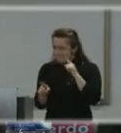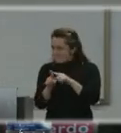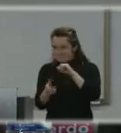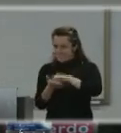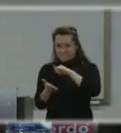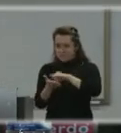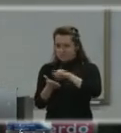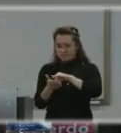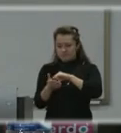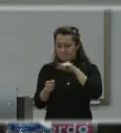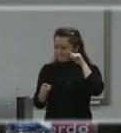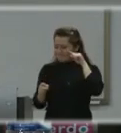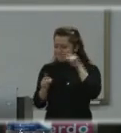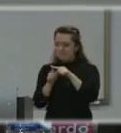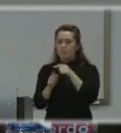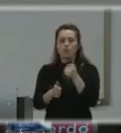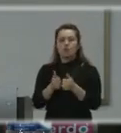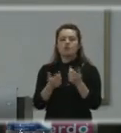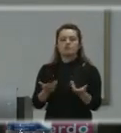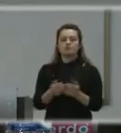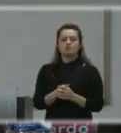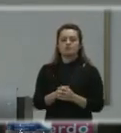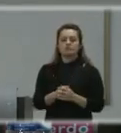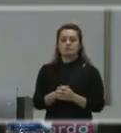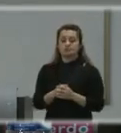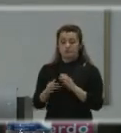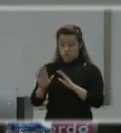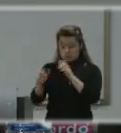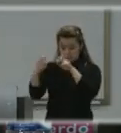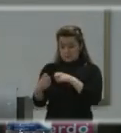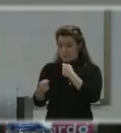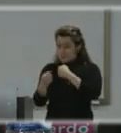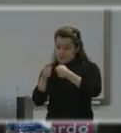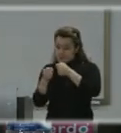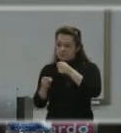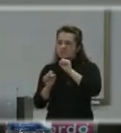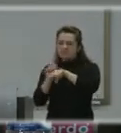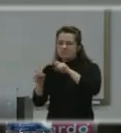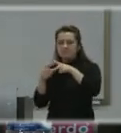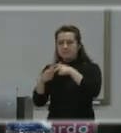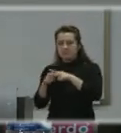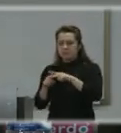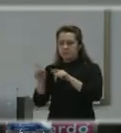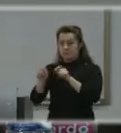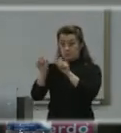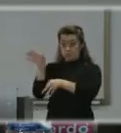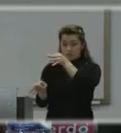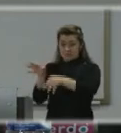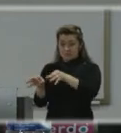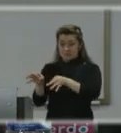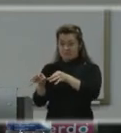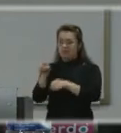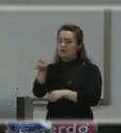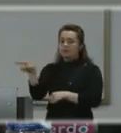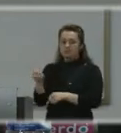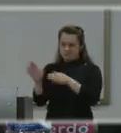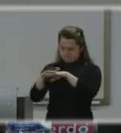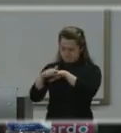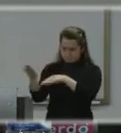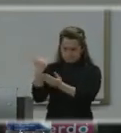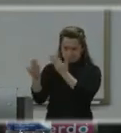público objetivo, que eran de las entrevistas. O sea, hicimos talleres con jueces, en el que invitamos a